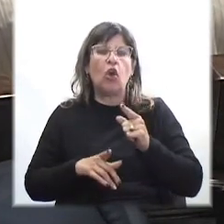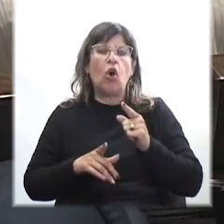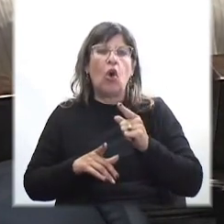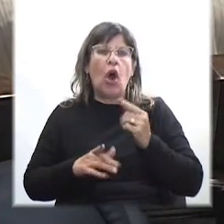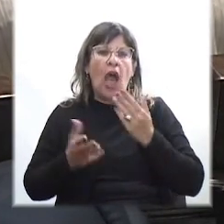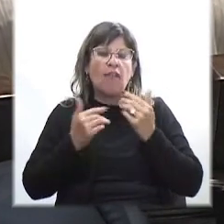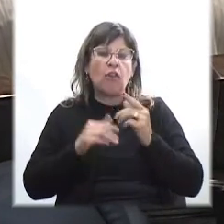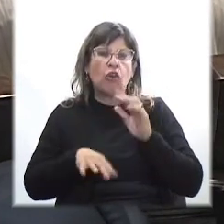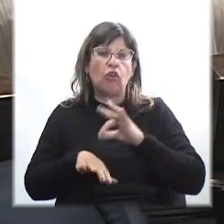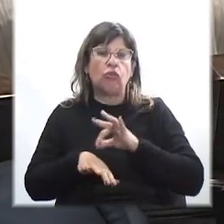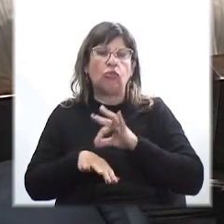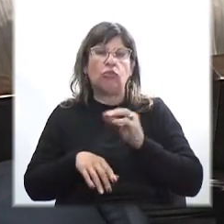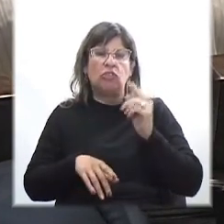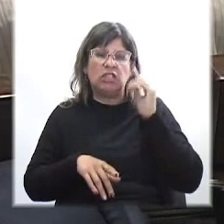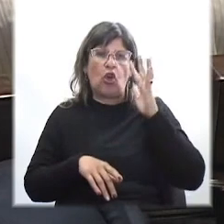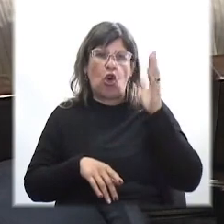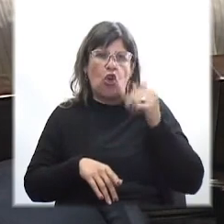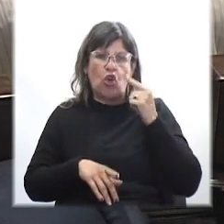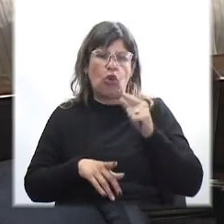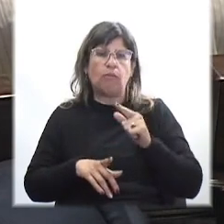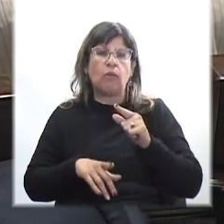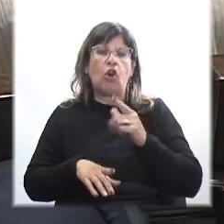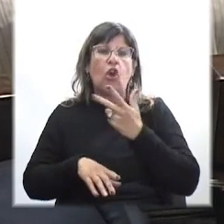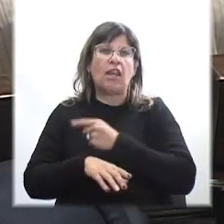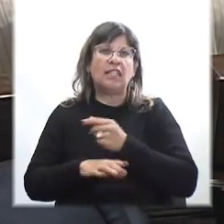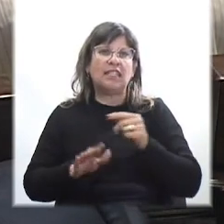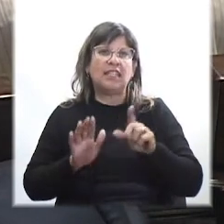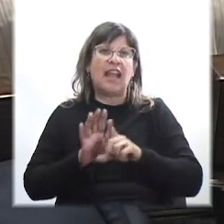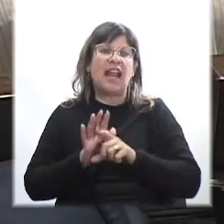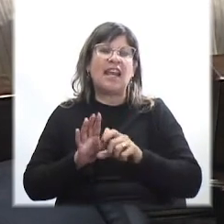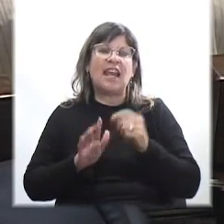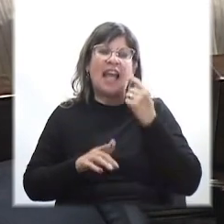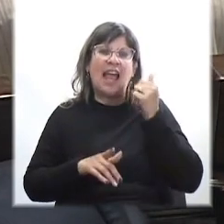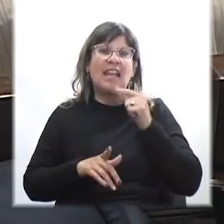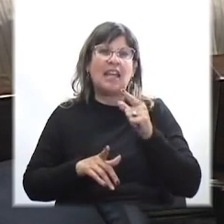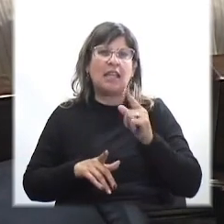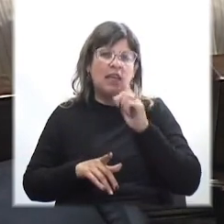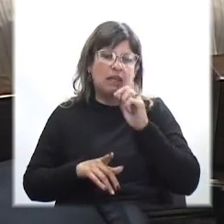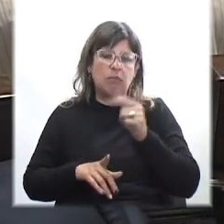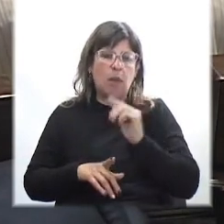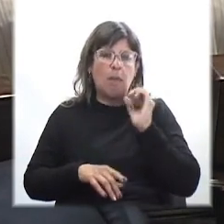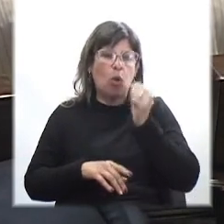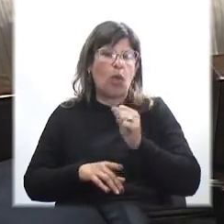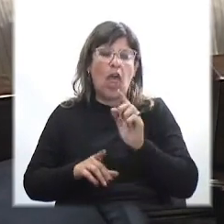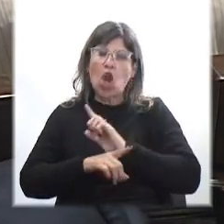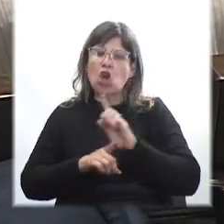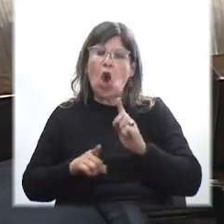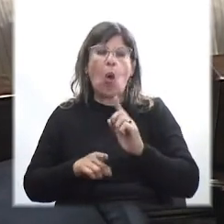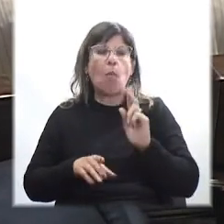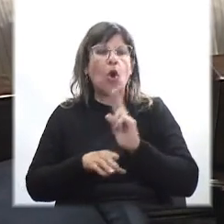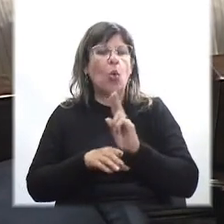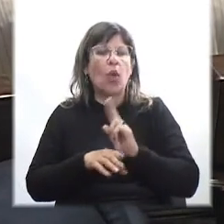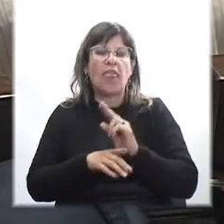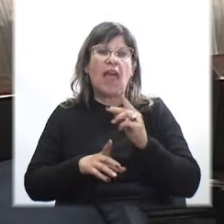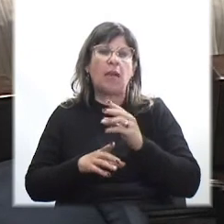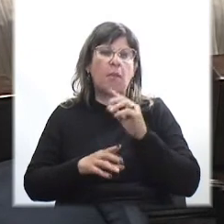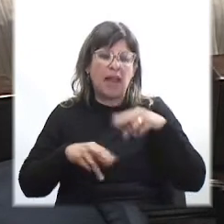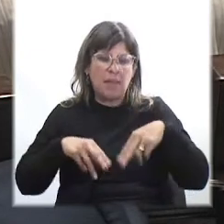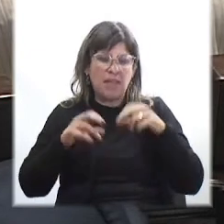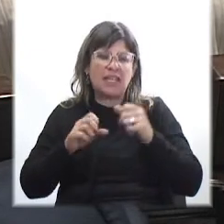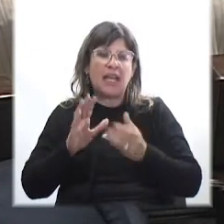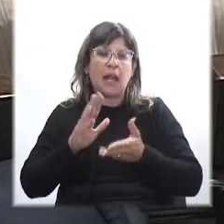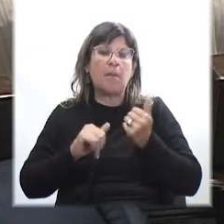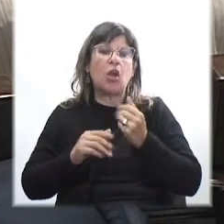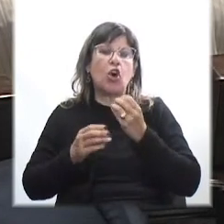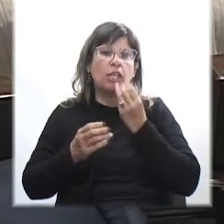hablar con un psicólogo. Con la eutanasia legal hay prisas por matar, no por cuidar o explorar mejores cuidados y